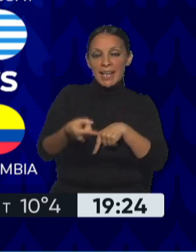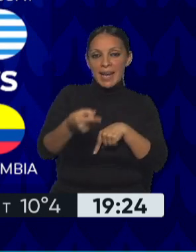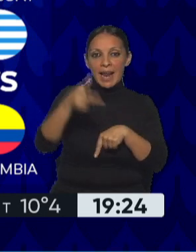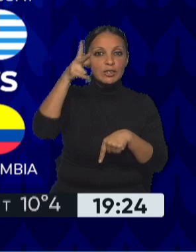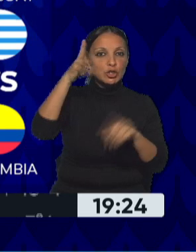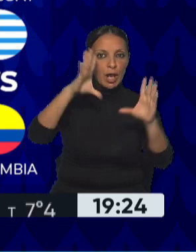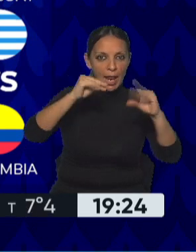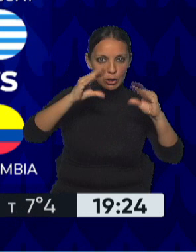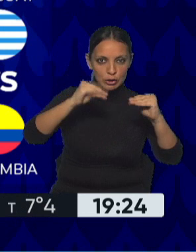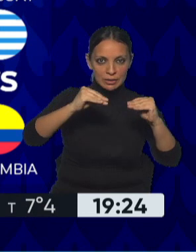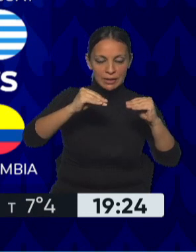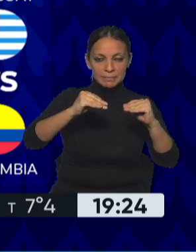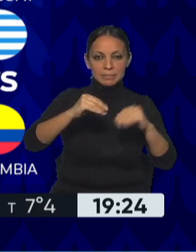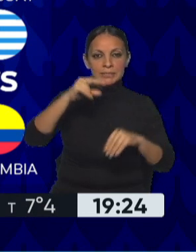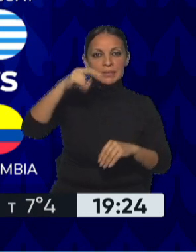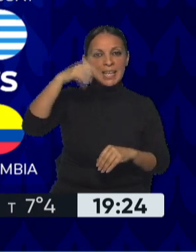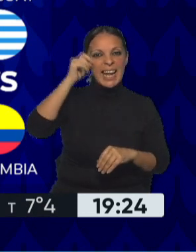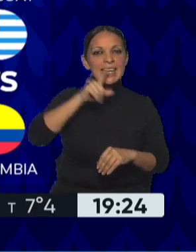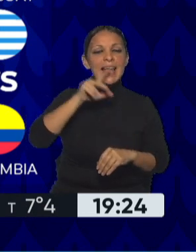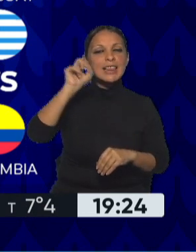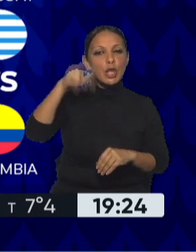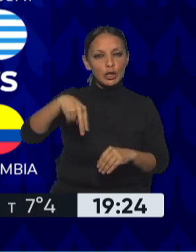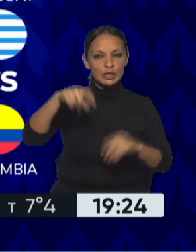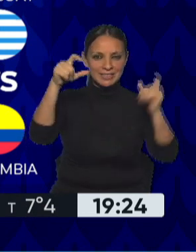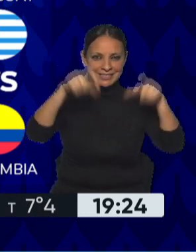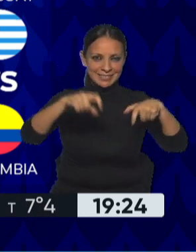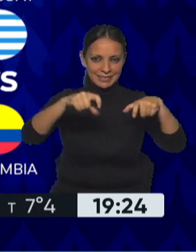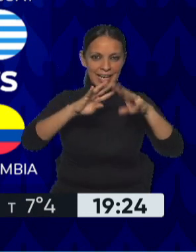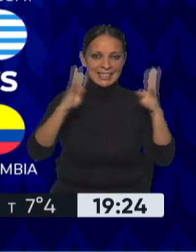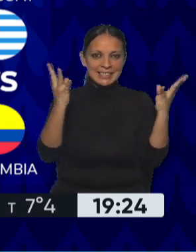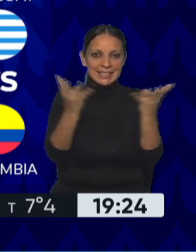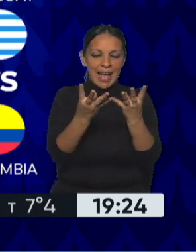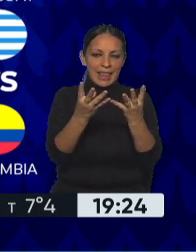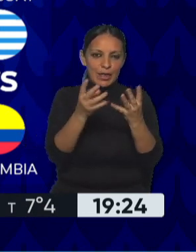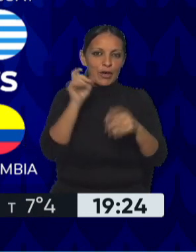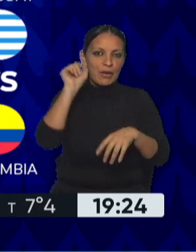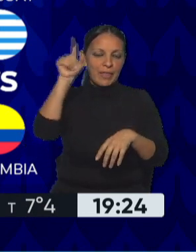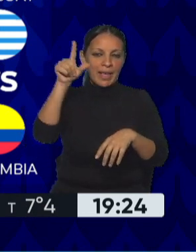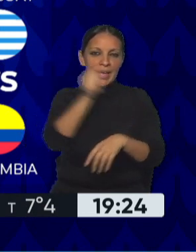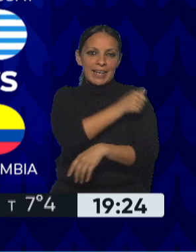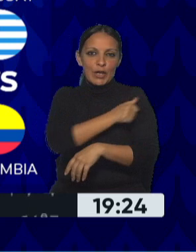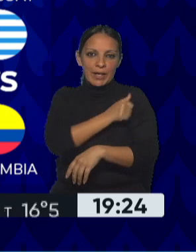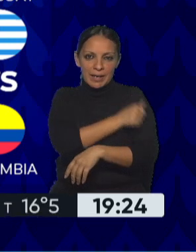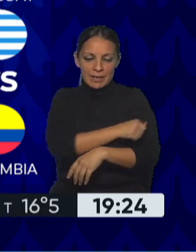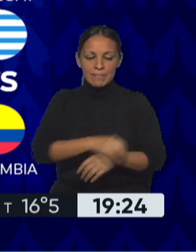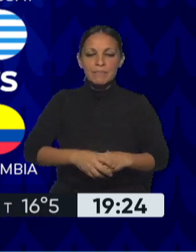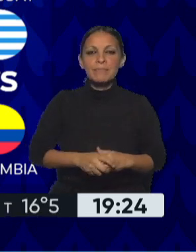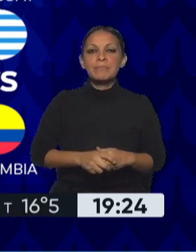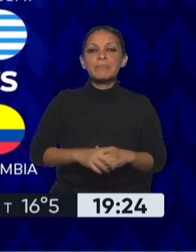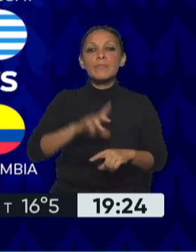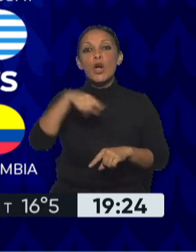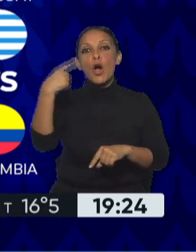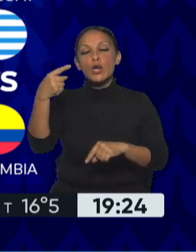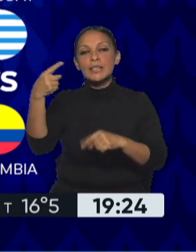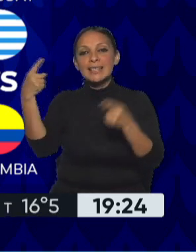20 horas en el Nilton Santos, el Estadio Olímpico que tiene Río de Janeiro. La otra semifinal que